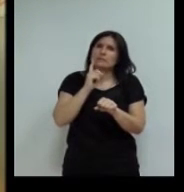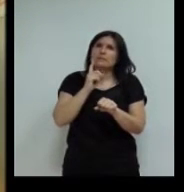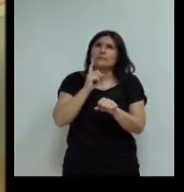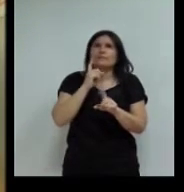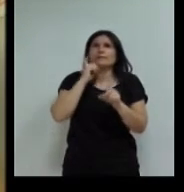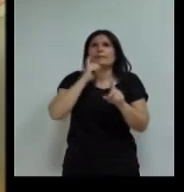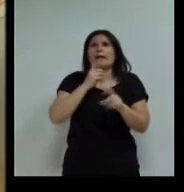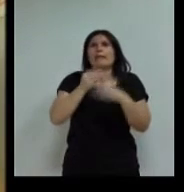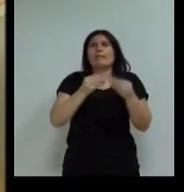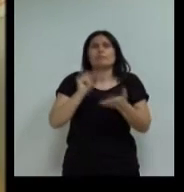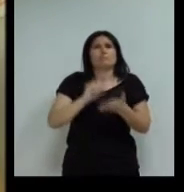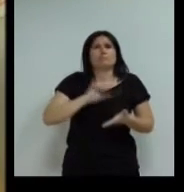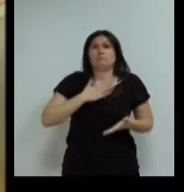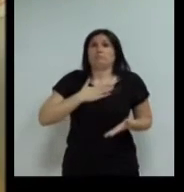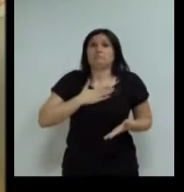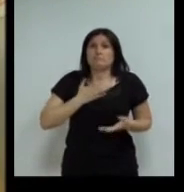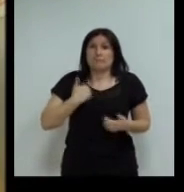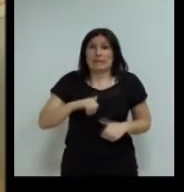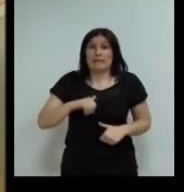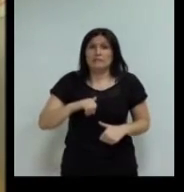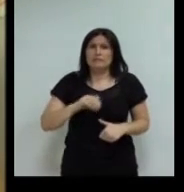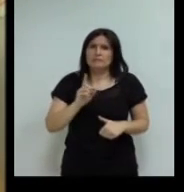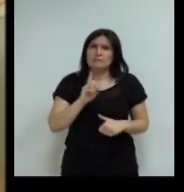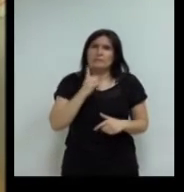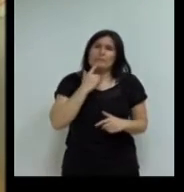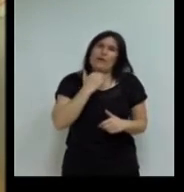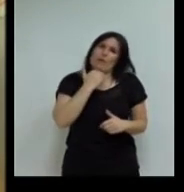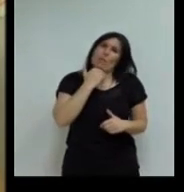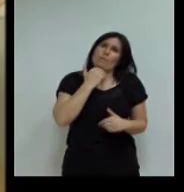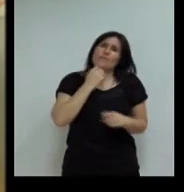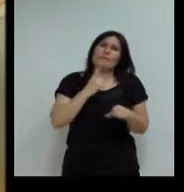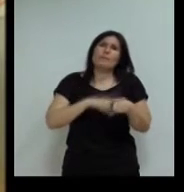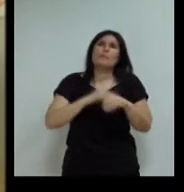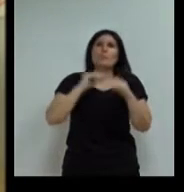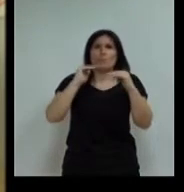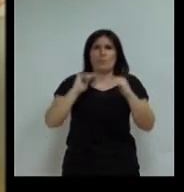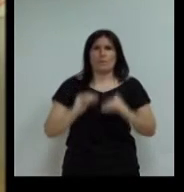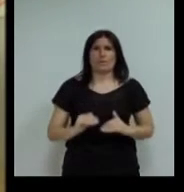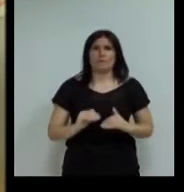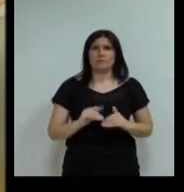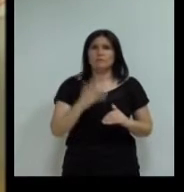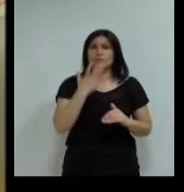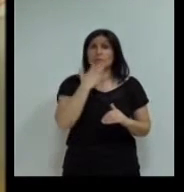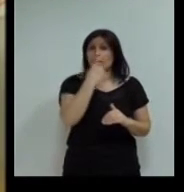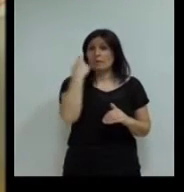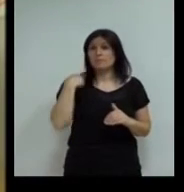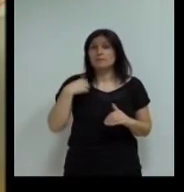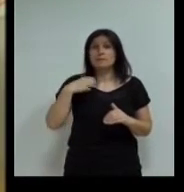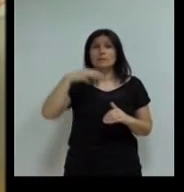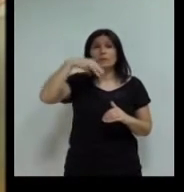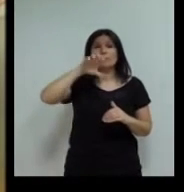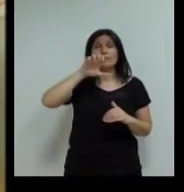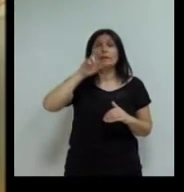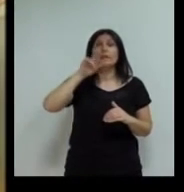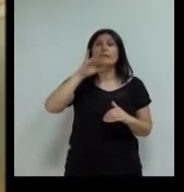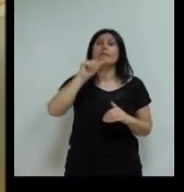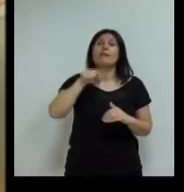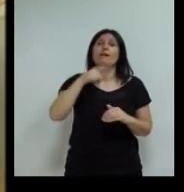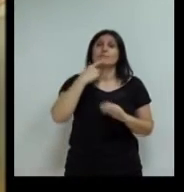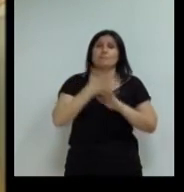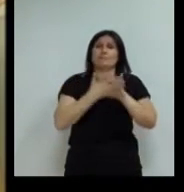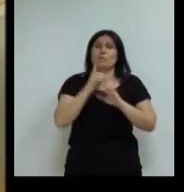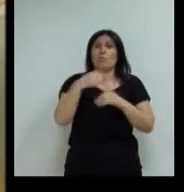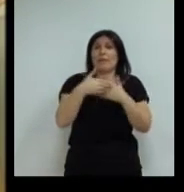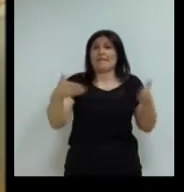es un poco exagerar, ¿no? Pero, por ejemplo, el año pasado en el Festival de Mérida había obras de estreno que se estrenaban a lo mejor tal día como hoy y